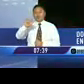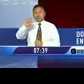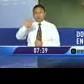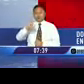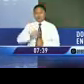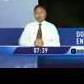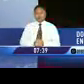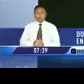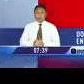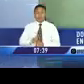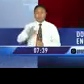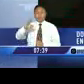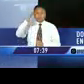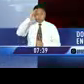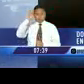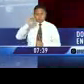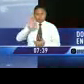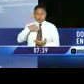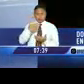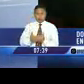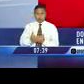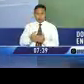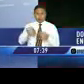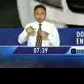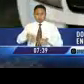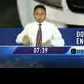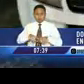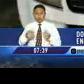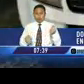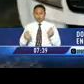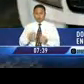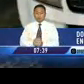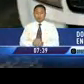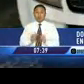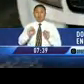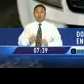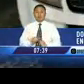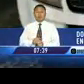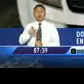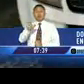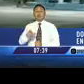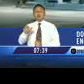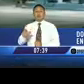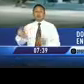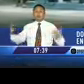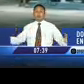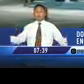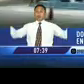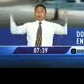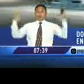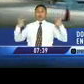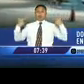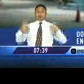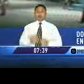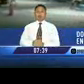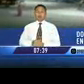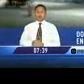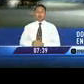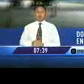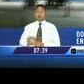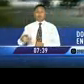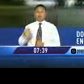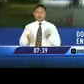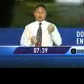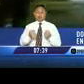Guayas. Los uniformados daban presencia policial en el sitio cuando fueron sorprendidos por sujetos armados que se movilizaban en un auto.